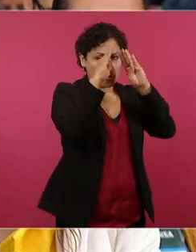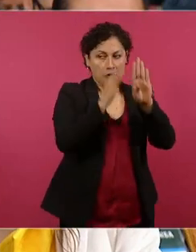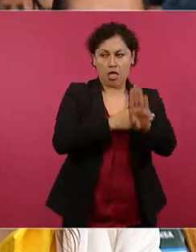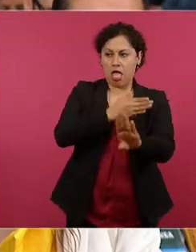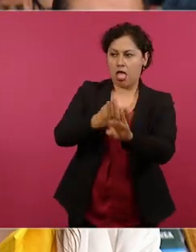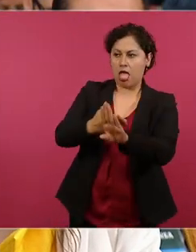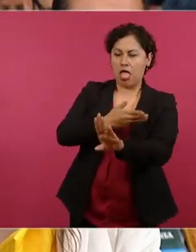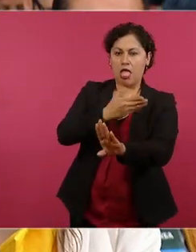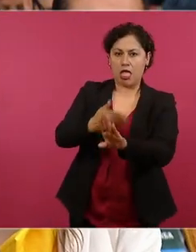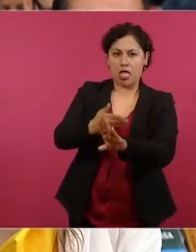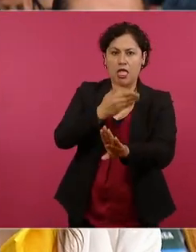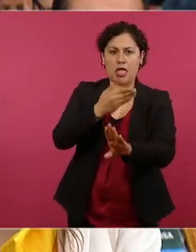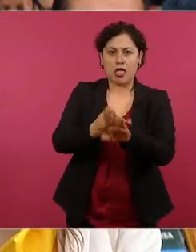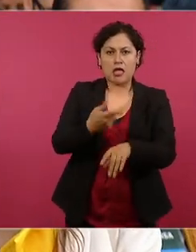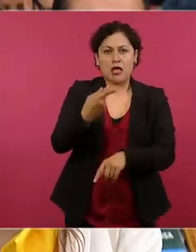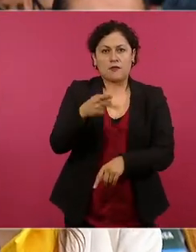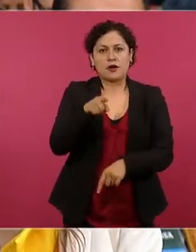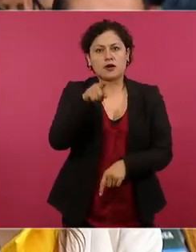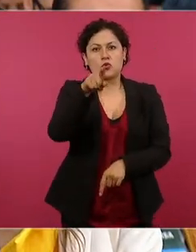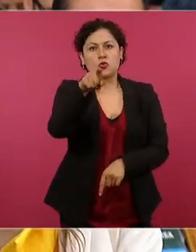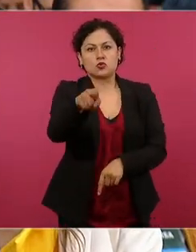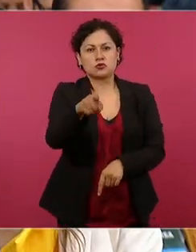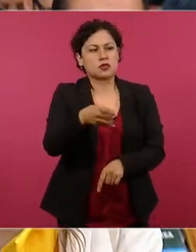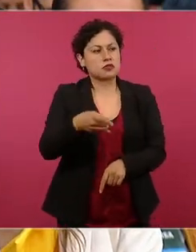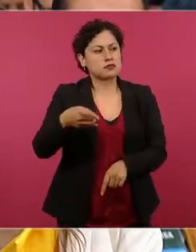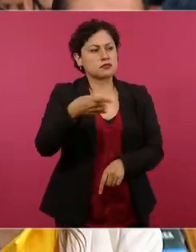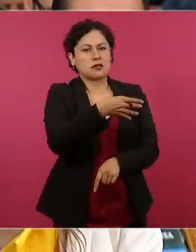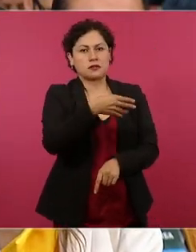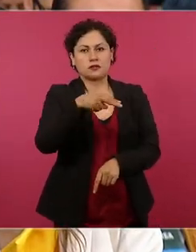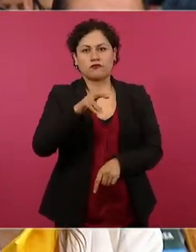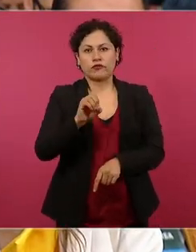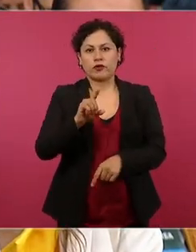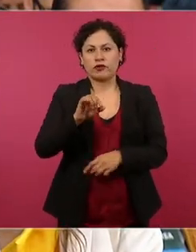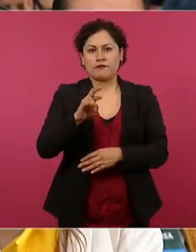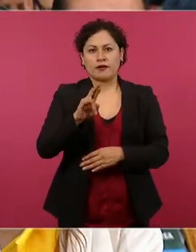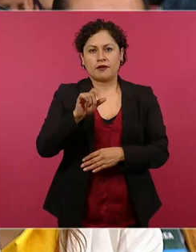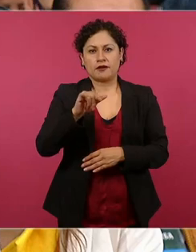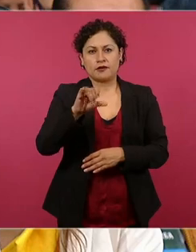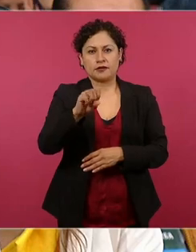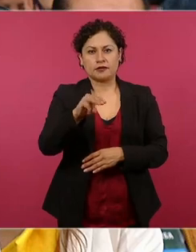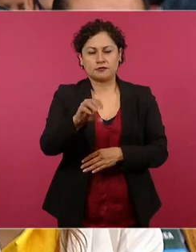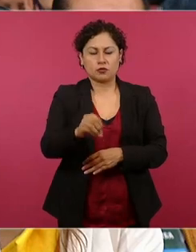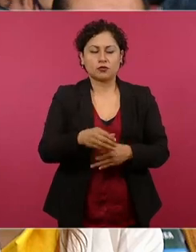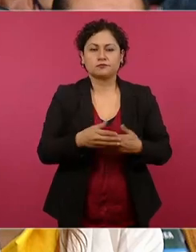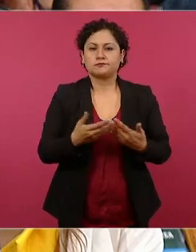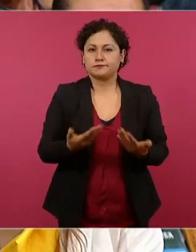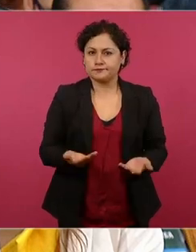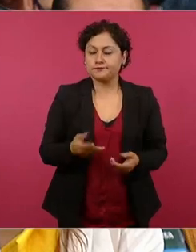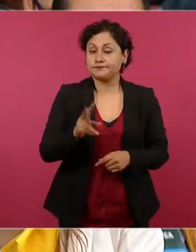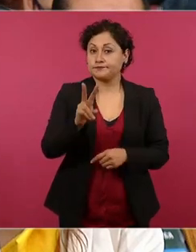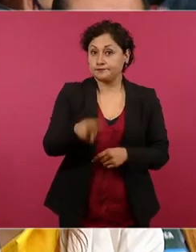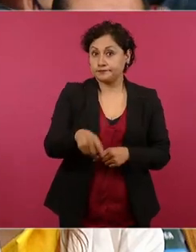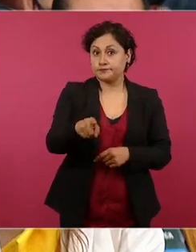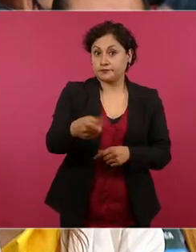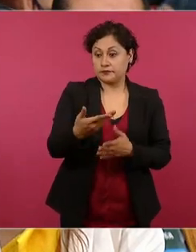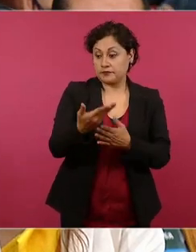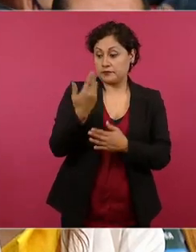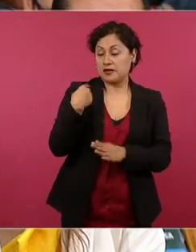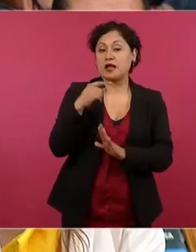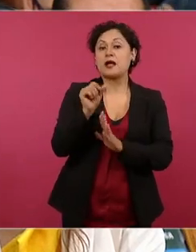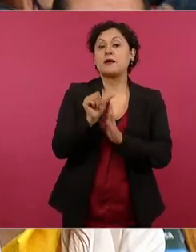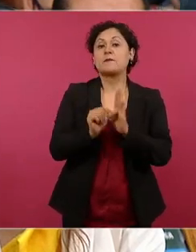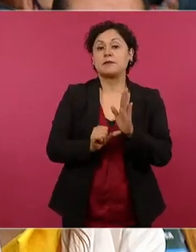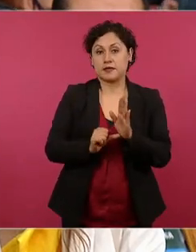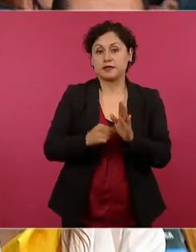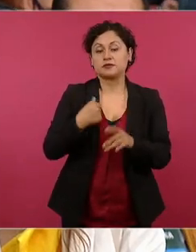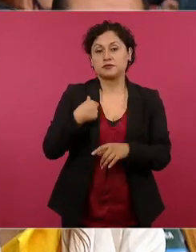usted derrotó al neoliberalismo. Presidente, apenas el año pasado, al solicitarle un mensaje para